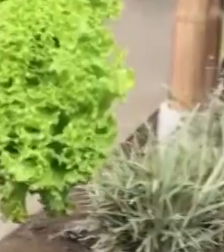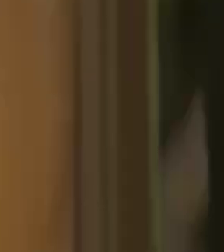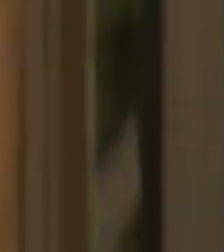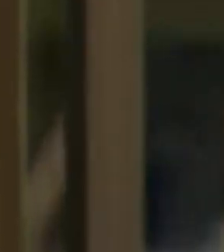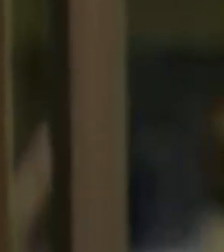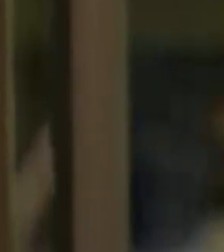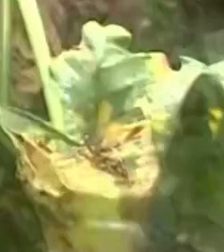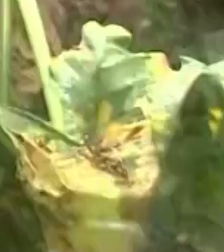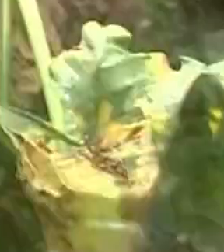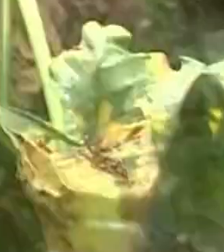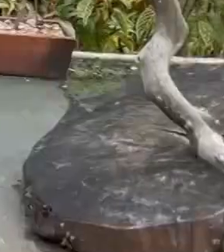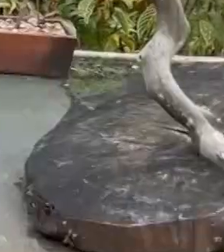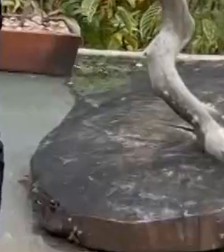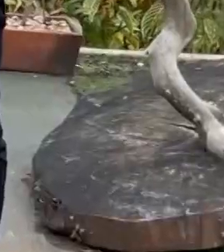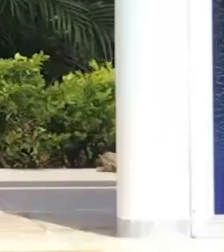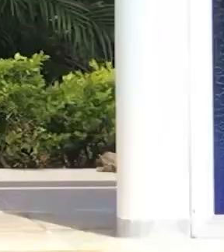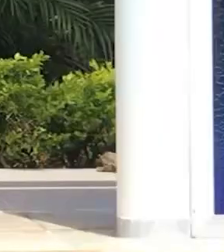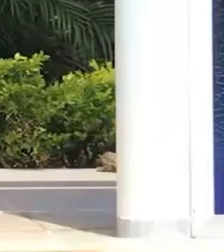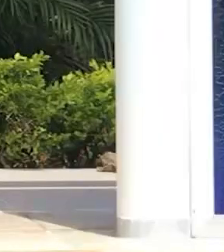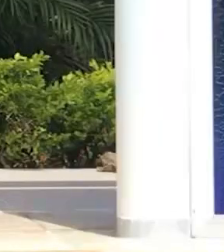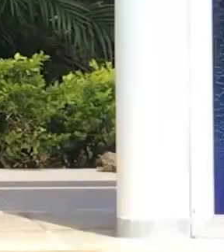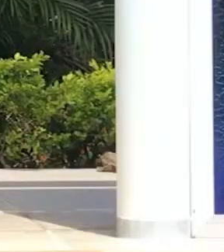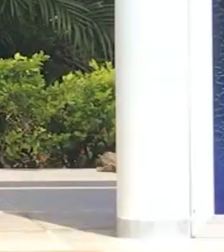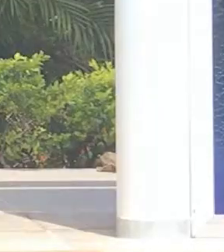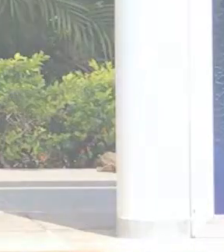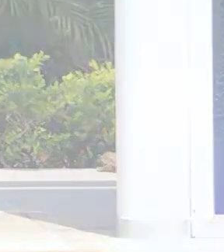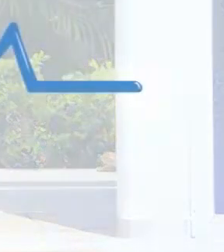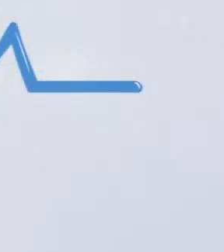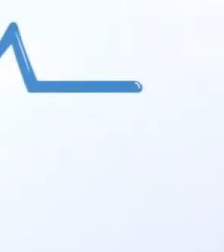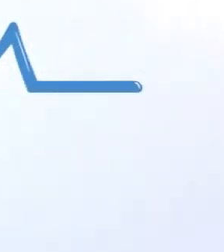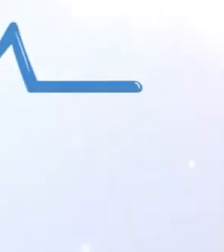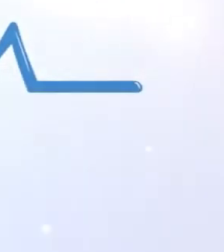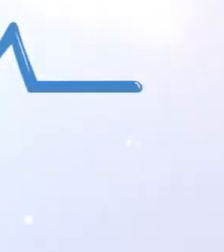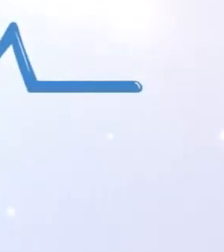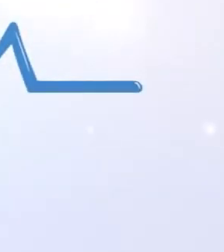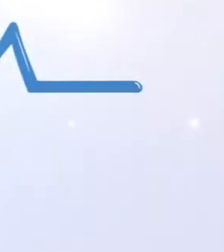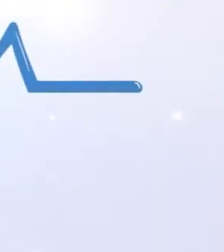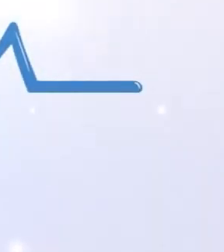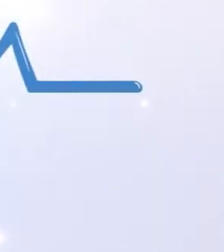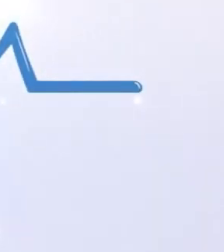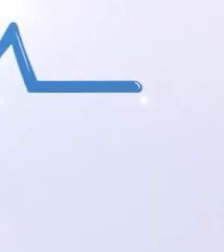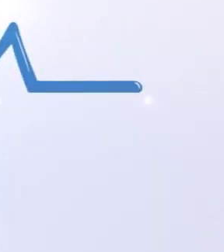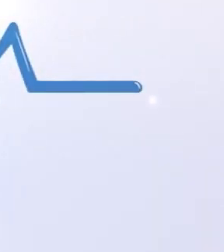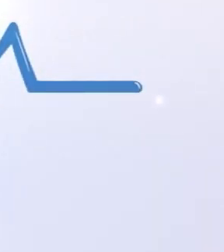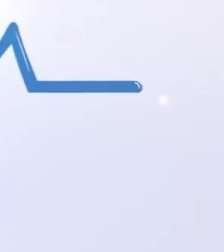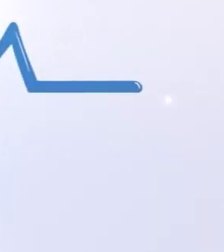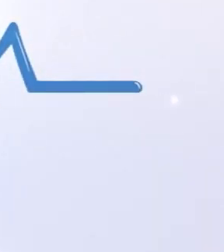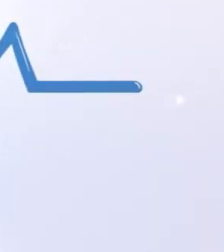corazón.